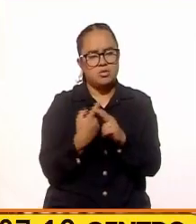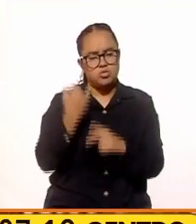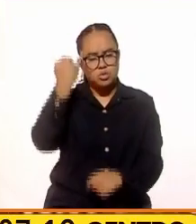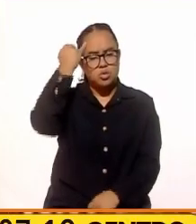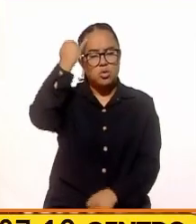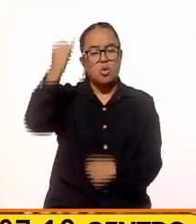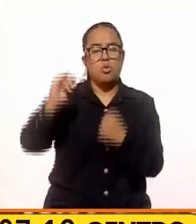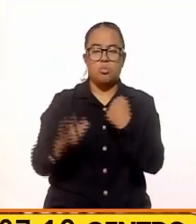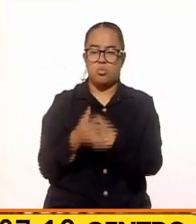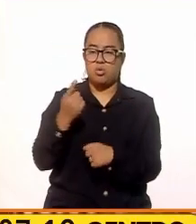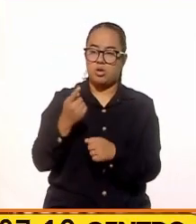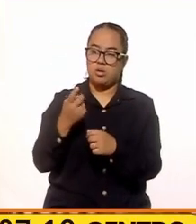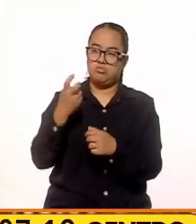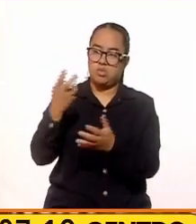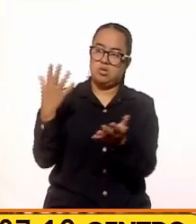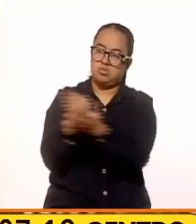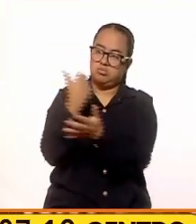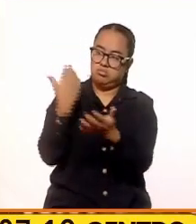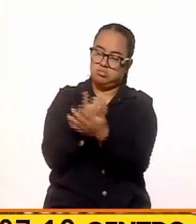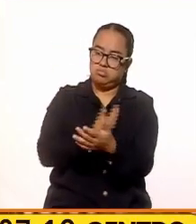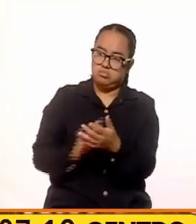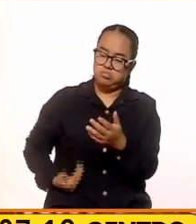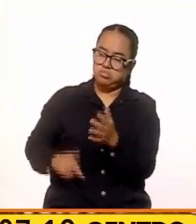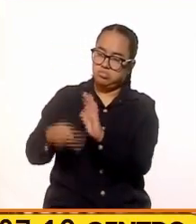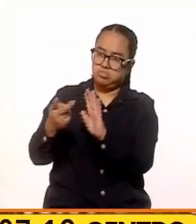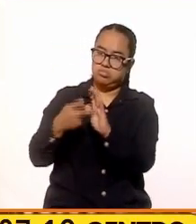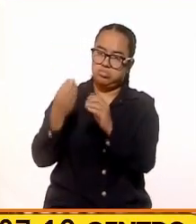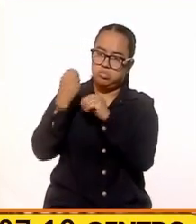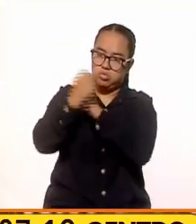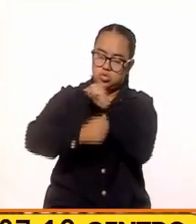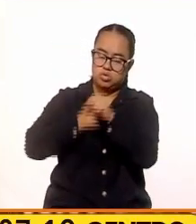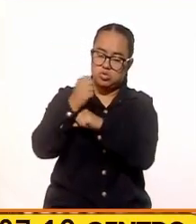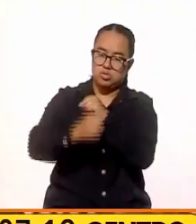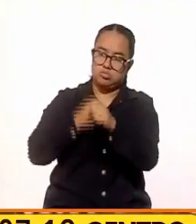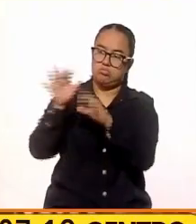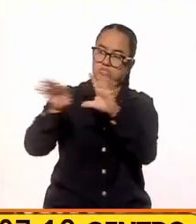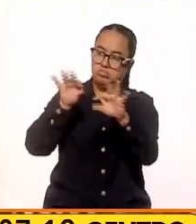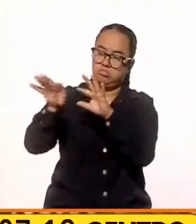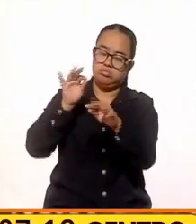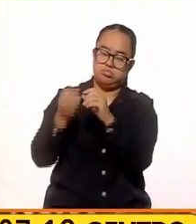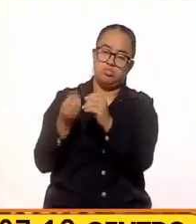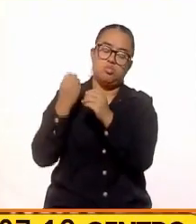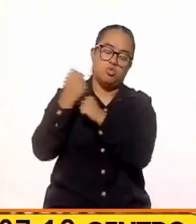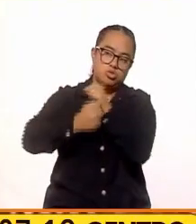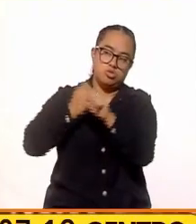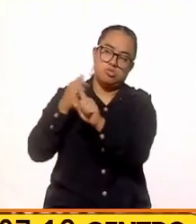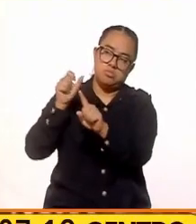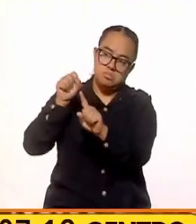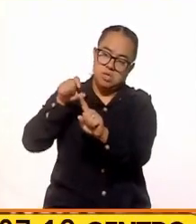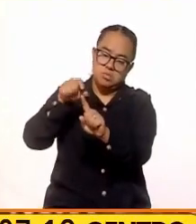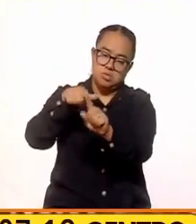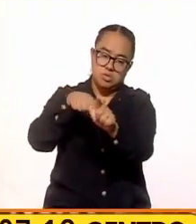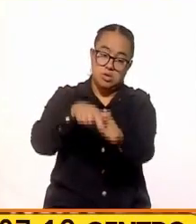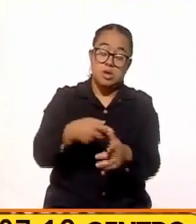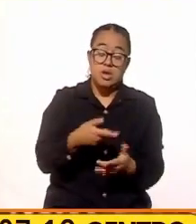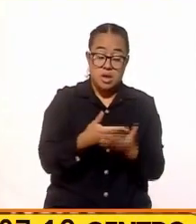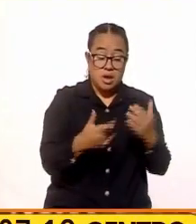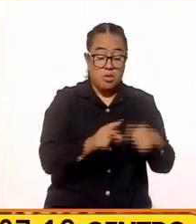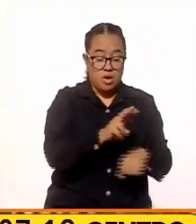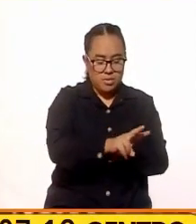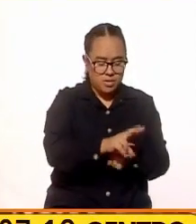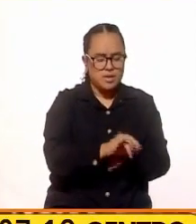que ganó elecciones durante mucho tiempo y que ahora, frente a la descomposición de lo que sucede en Venezuela, hay una